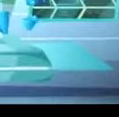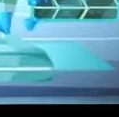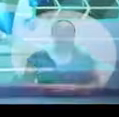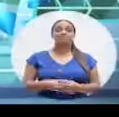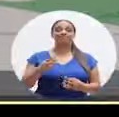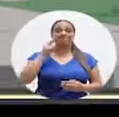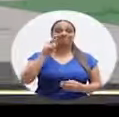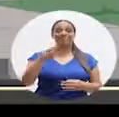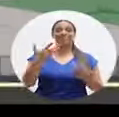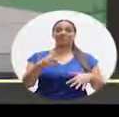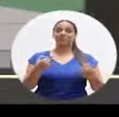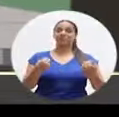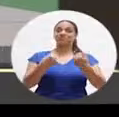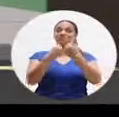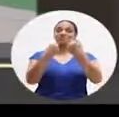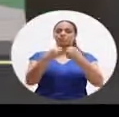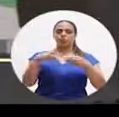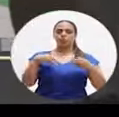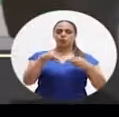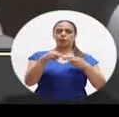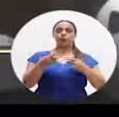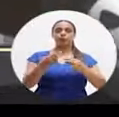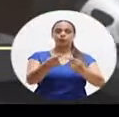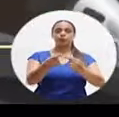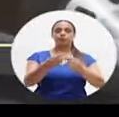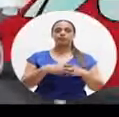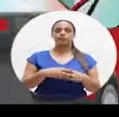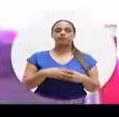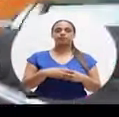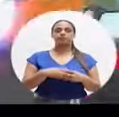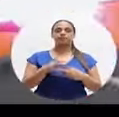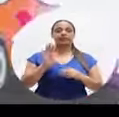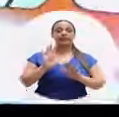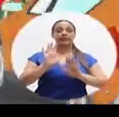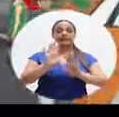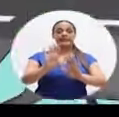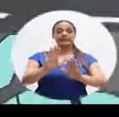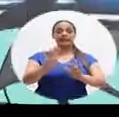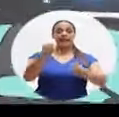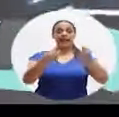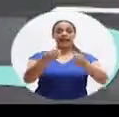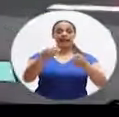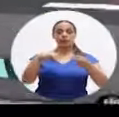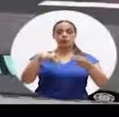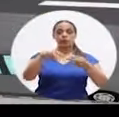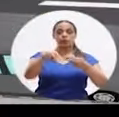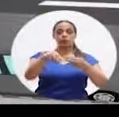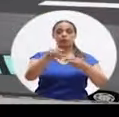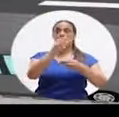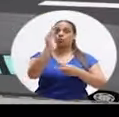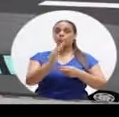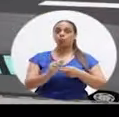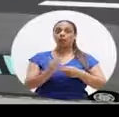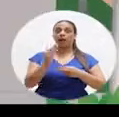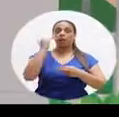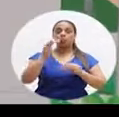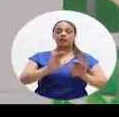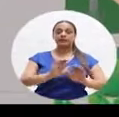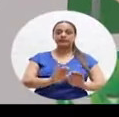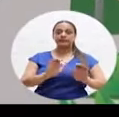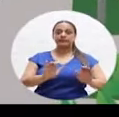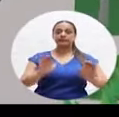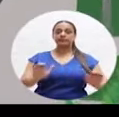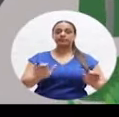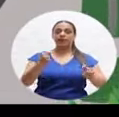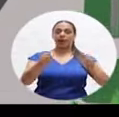peligro. ¡Mira! ¡Ya llegó el reto! ¡Crucemos rápido por aquí! Entre los autos nunca tenés que pasar, porque por